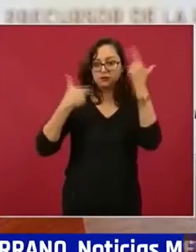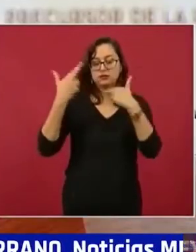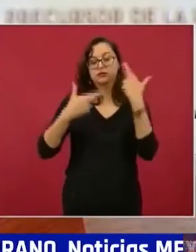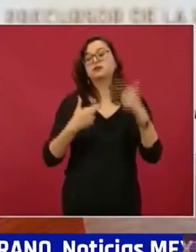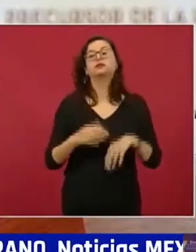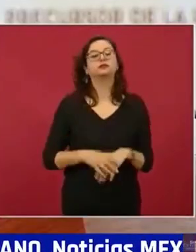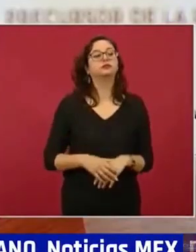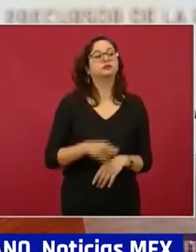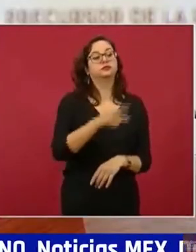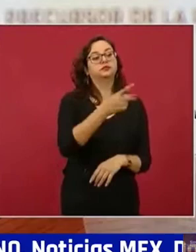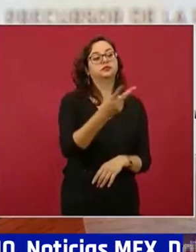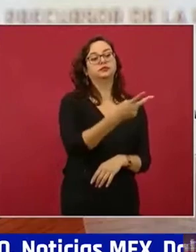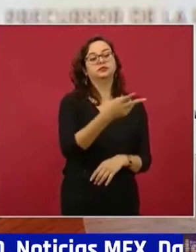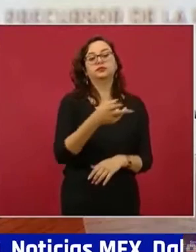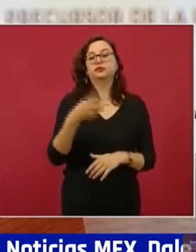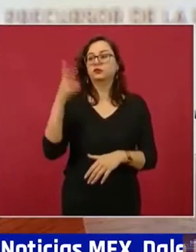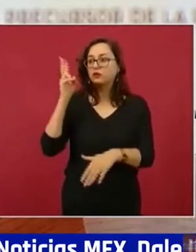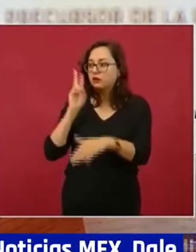Maravillados.